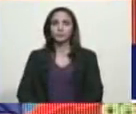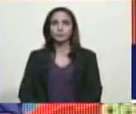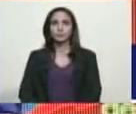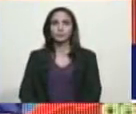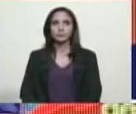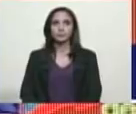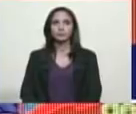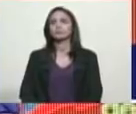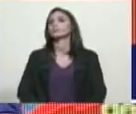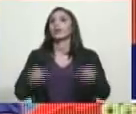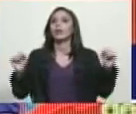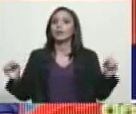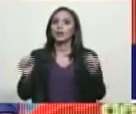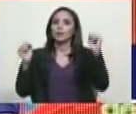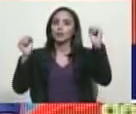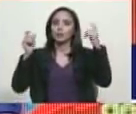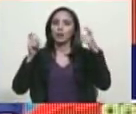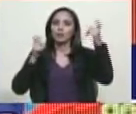¡Que viva también!